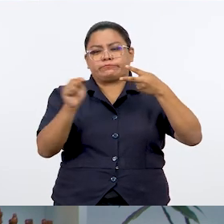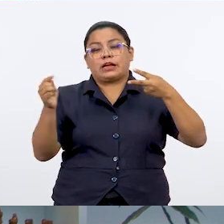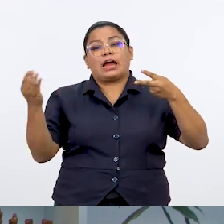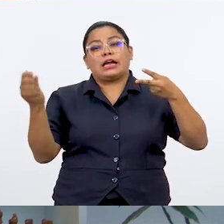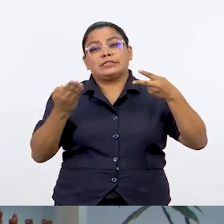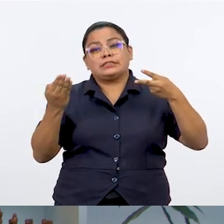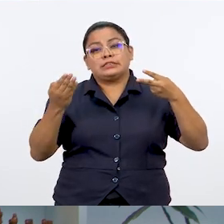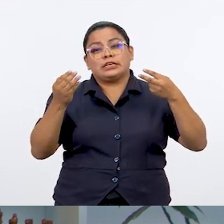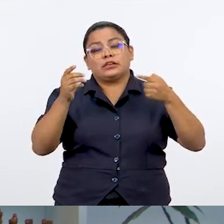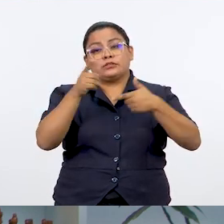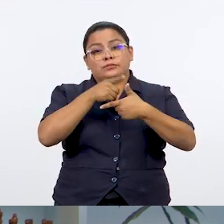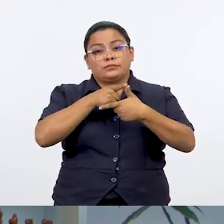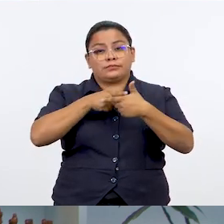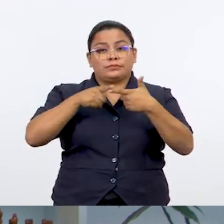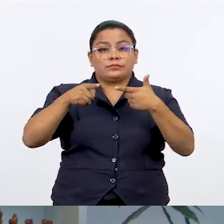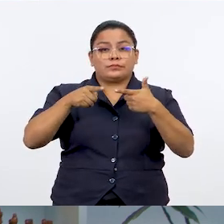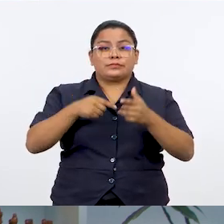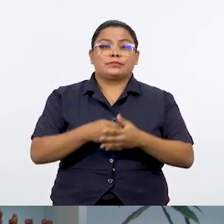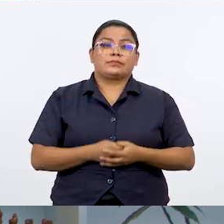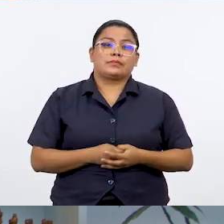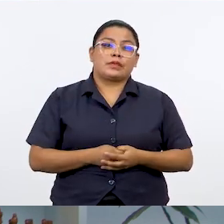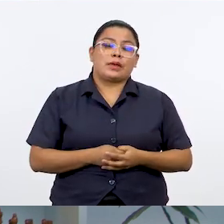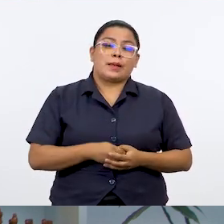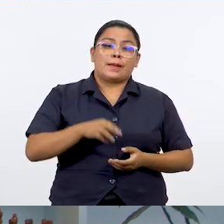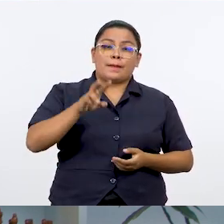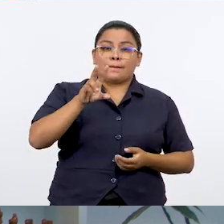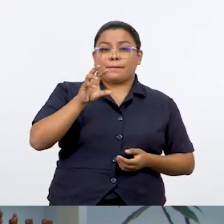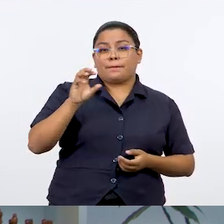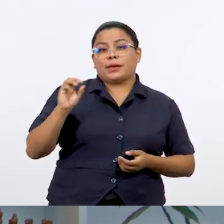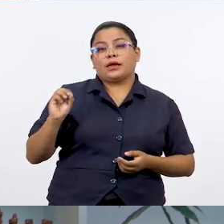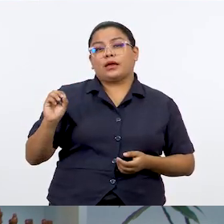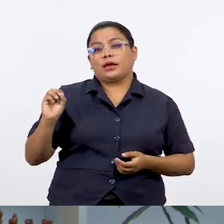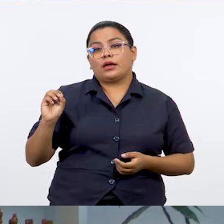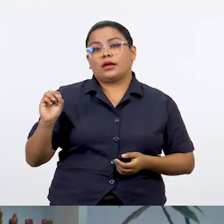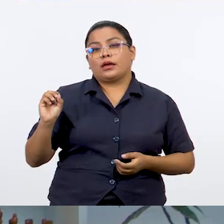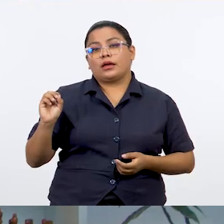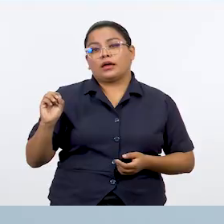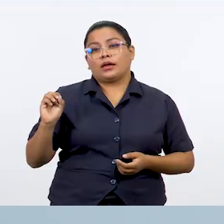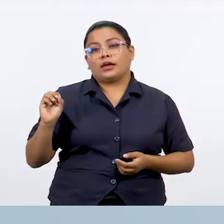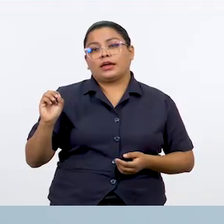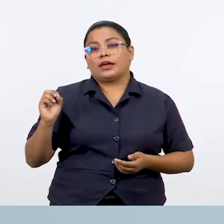realizando la división de 20